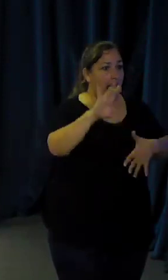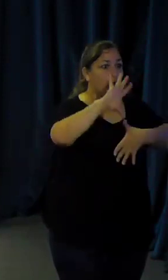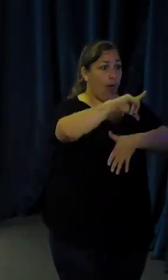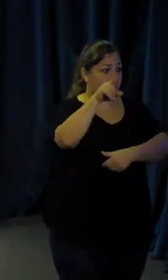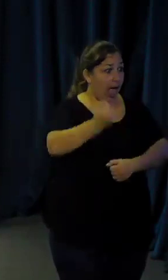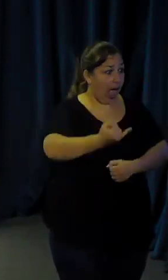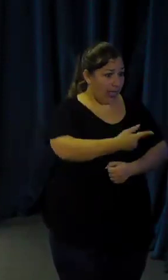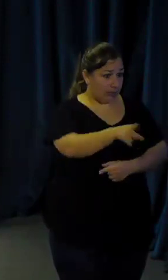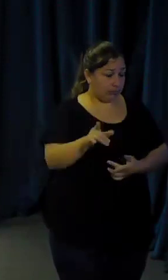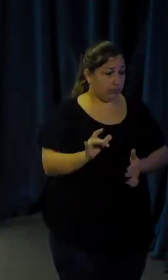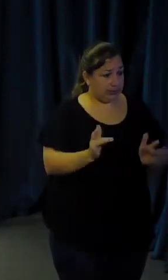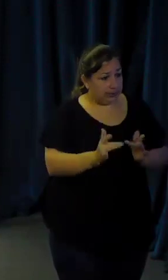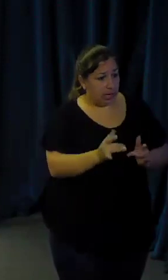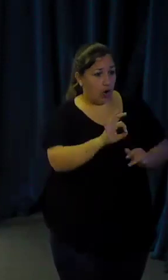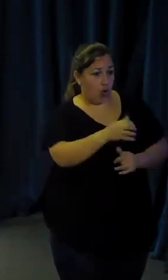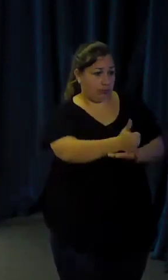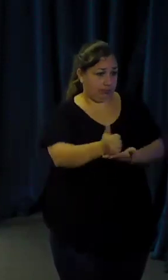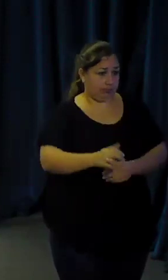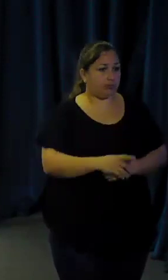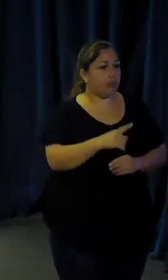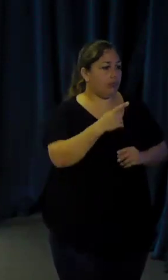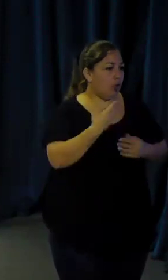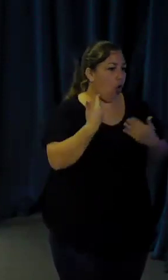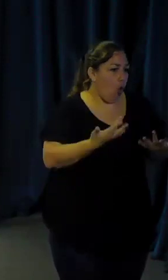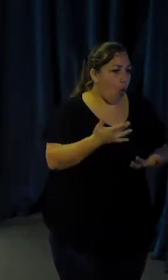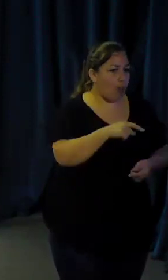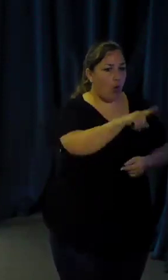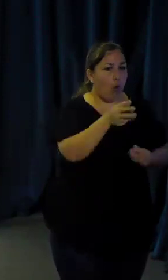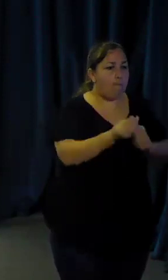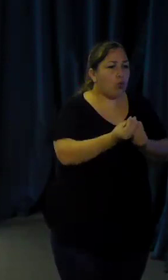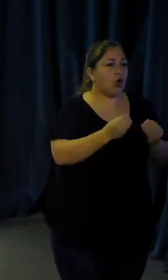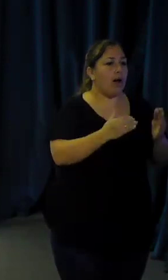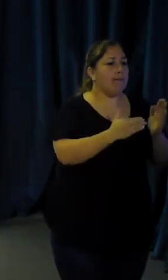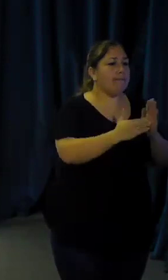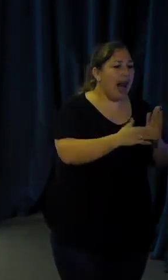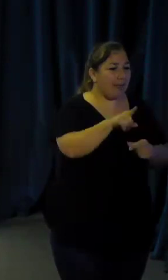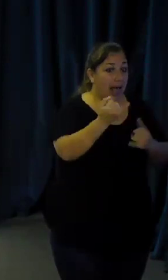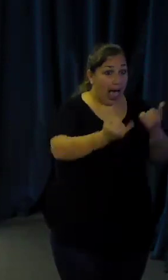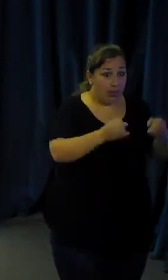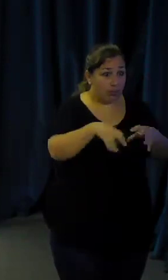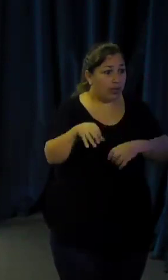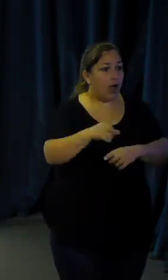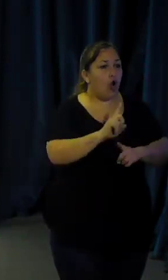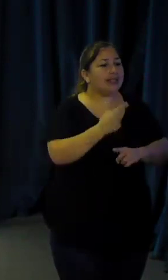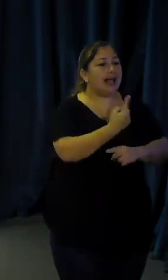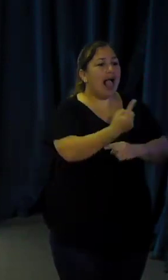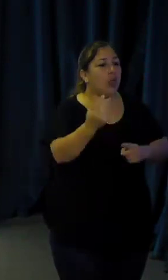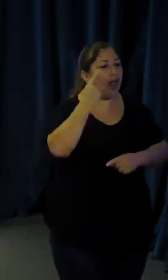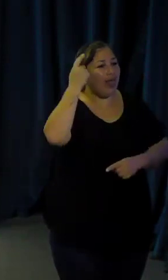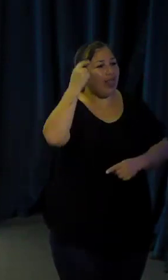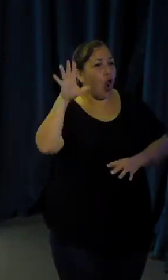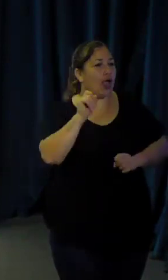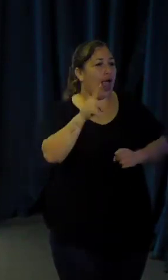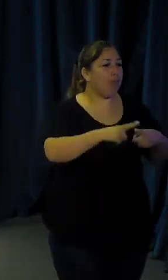participando. Obviamente, todos los parlamentarios que están participando no son ni de la misma ideología, ni del